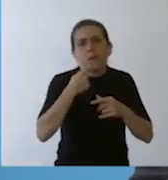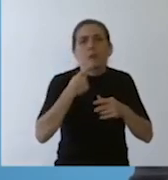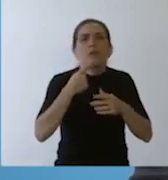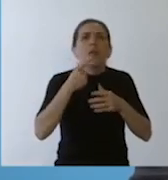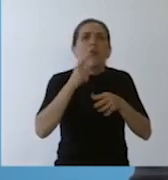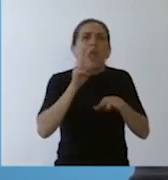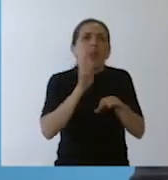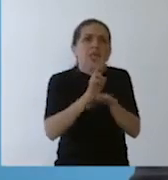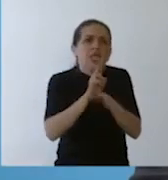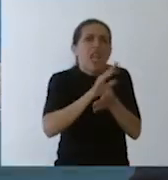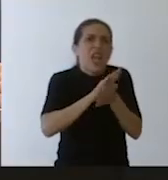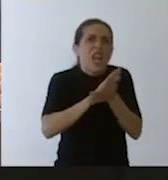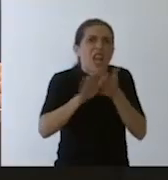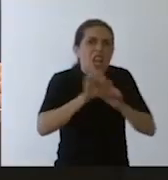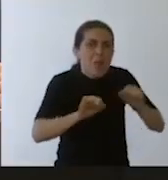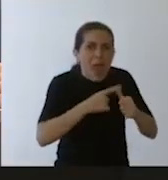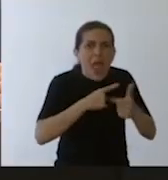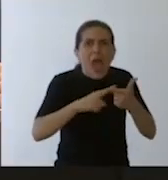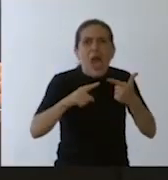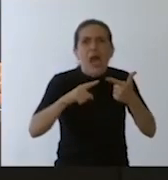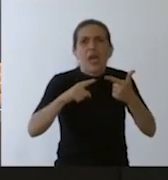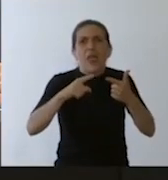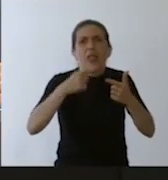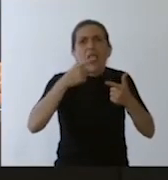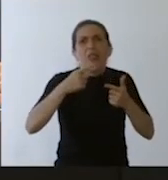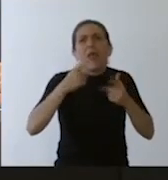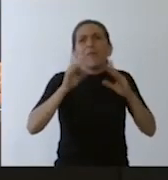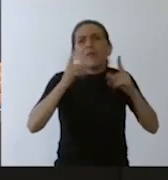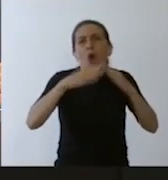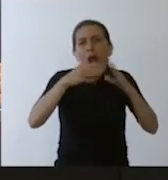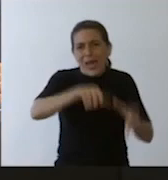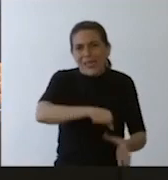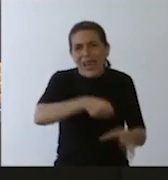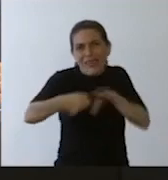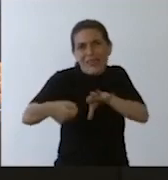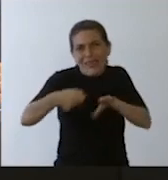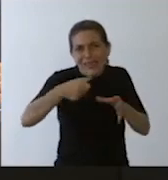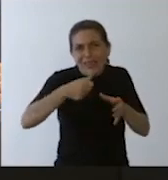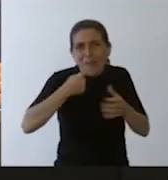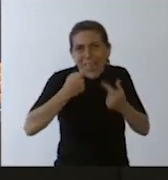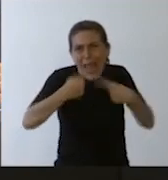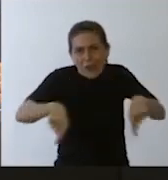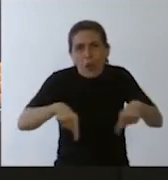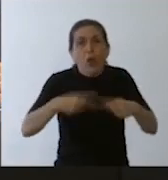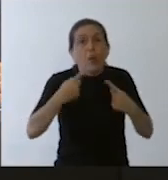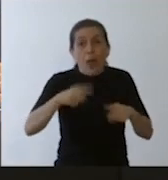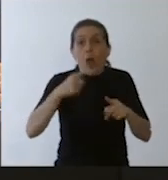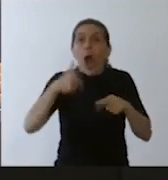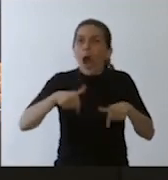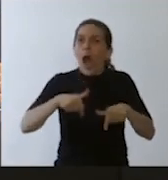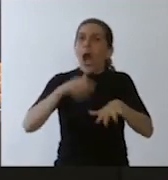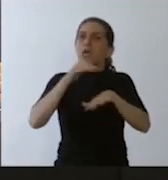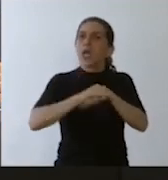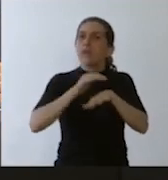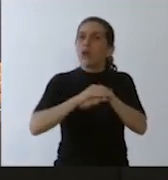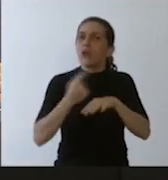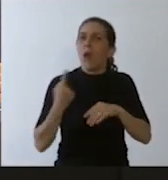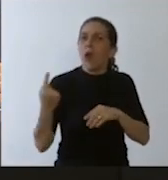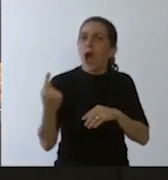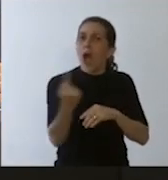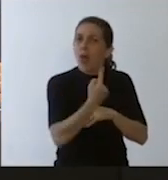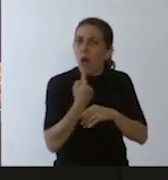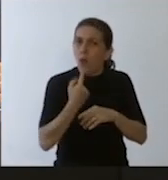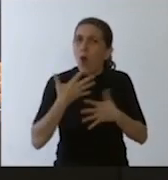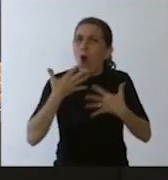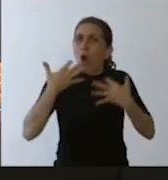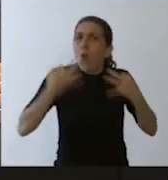saneamiento, las medidas de cuidado domiciliario, pero acá también es la responsabilidad individual en el sentido como el